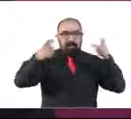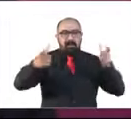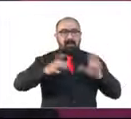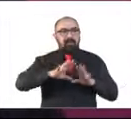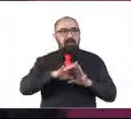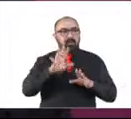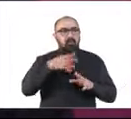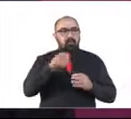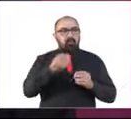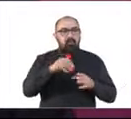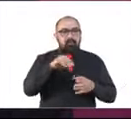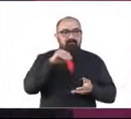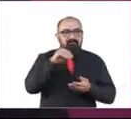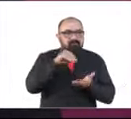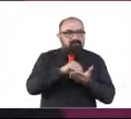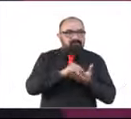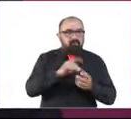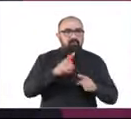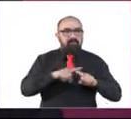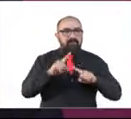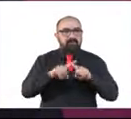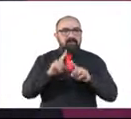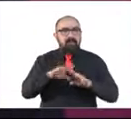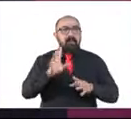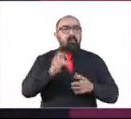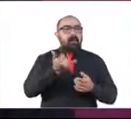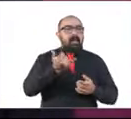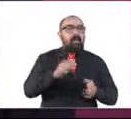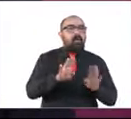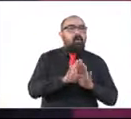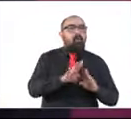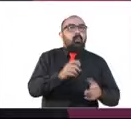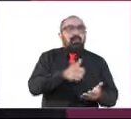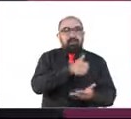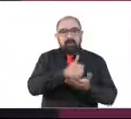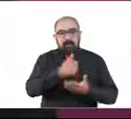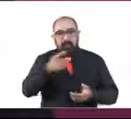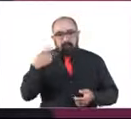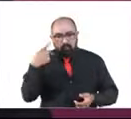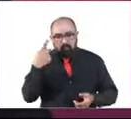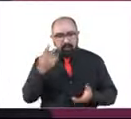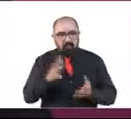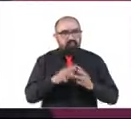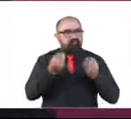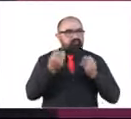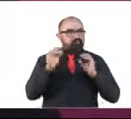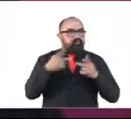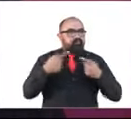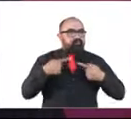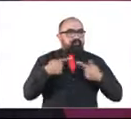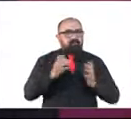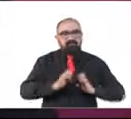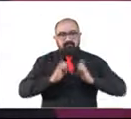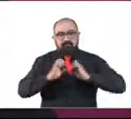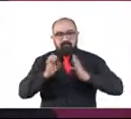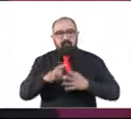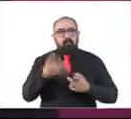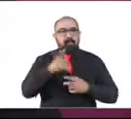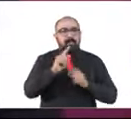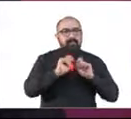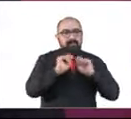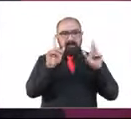México, pero está también la ciudad de Puebla, muy conurbada con la ciudad de Tlaxcala,